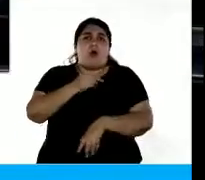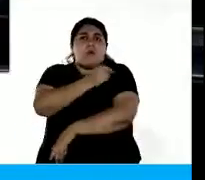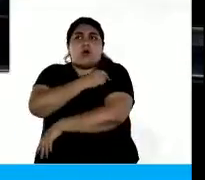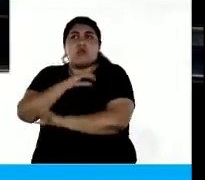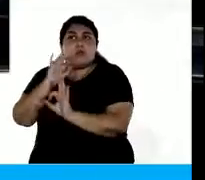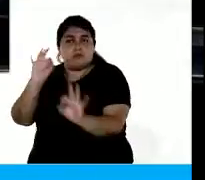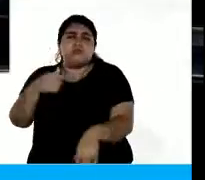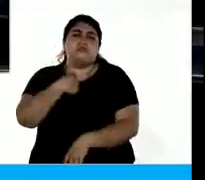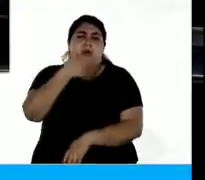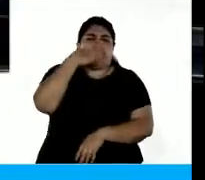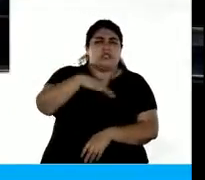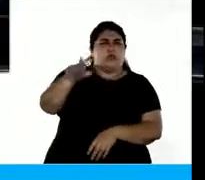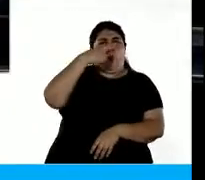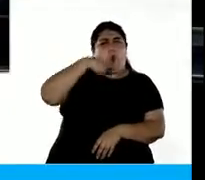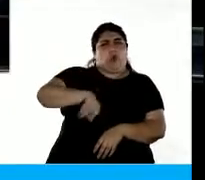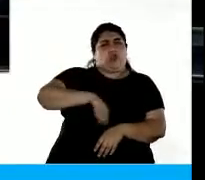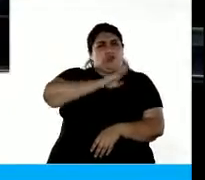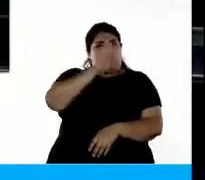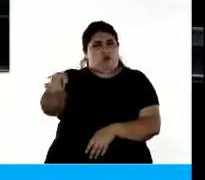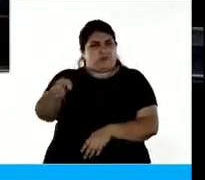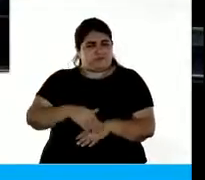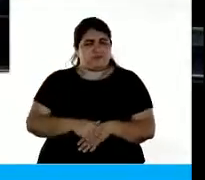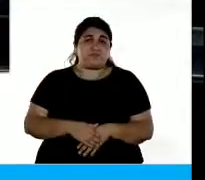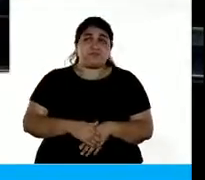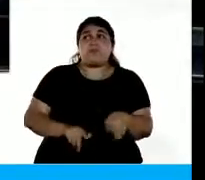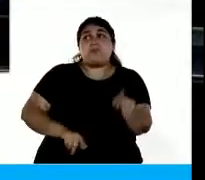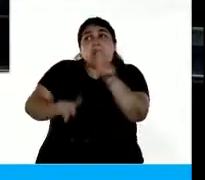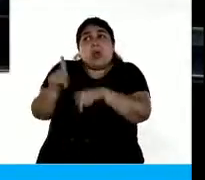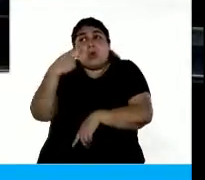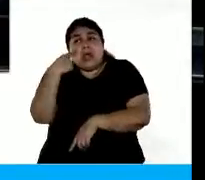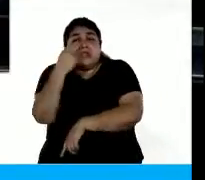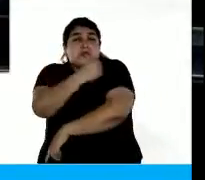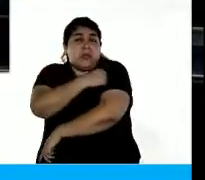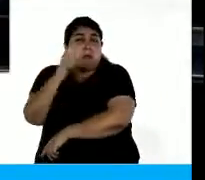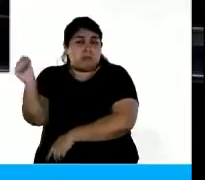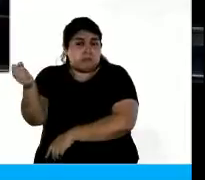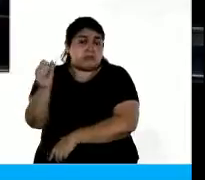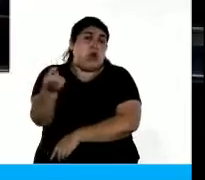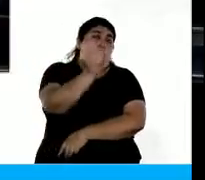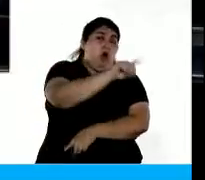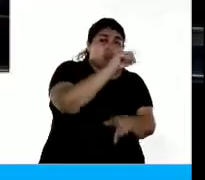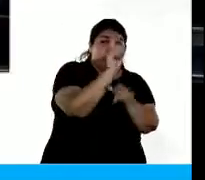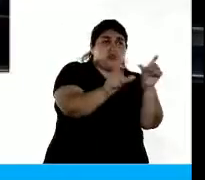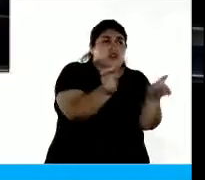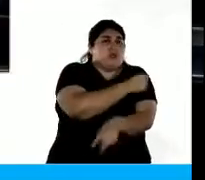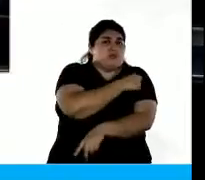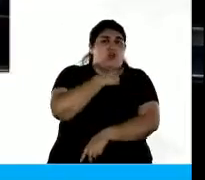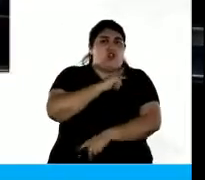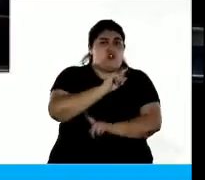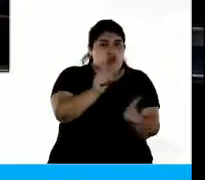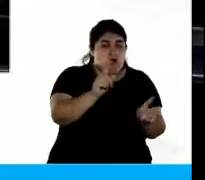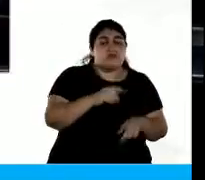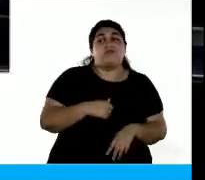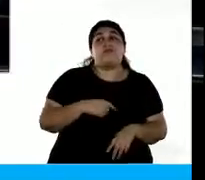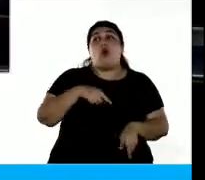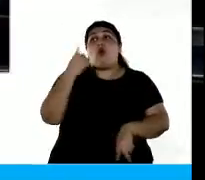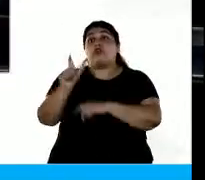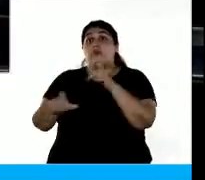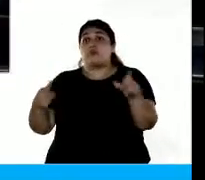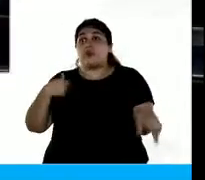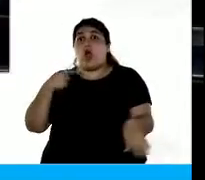digo sentido común algunos intendentes se vacunaron pero otros no dijeron yo soy pro vacuna porque a ver este bloque